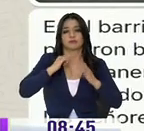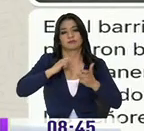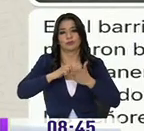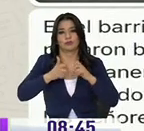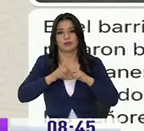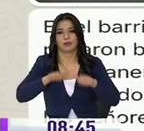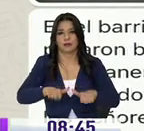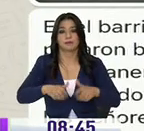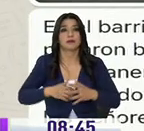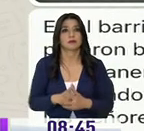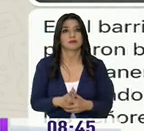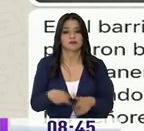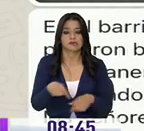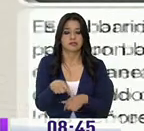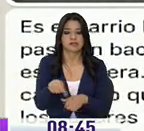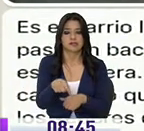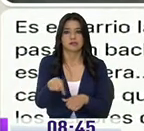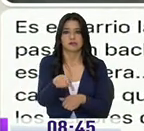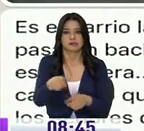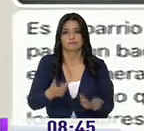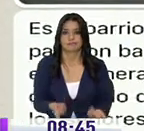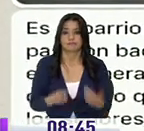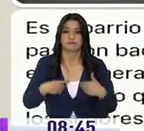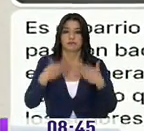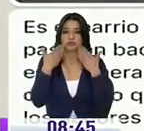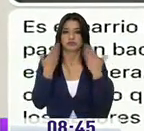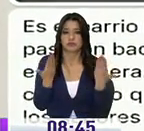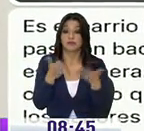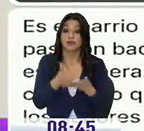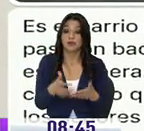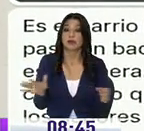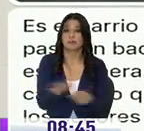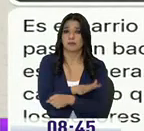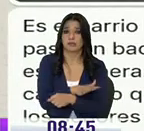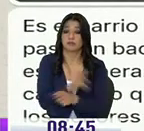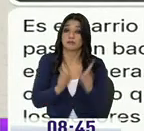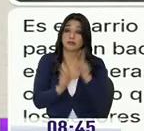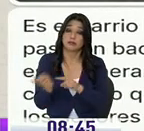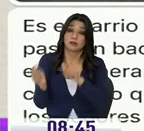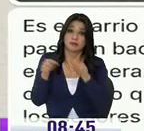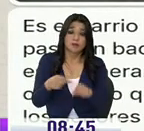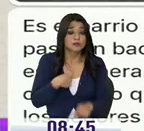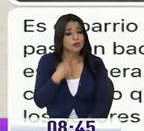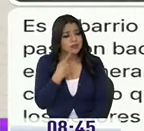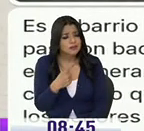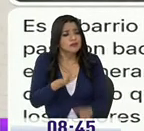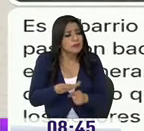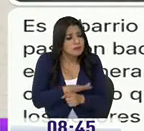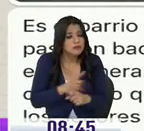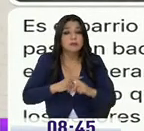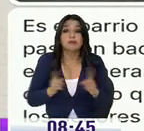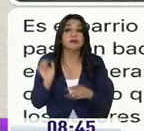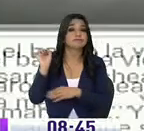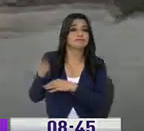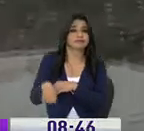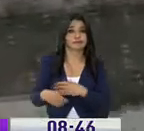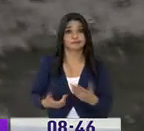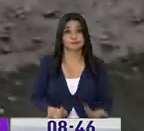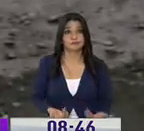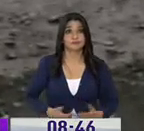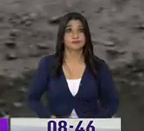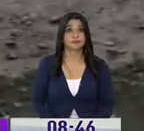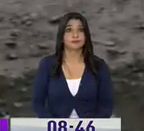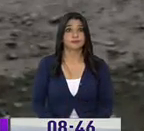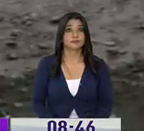que se resquebraje, dice. No sé dónde aceptar ayuda, ya que a los señores que vienen se le dice, pero se pasan como que no es con ellos.